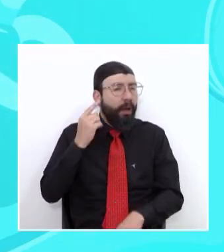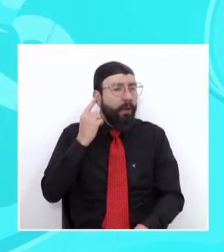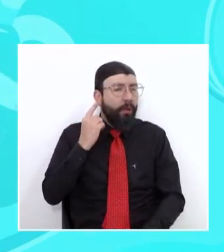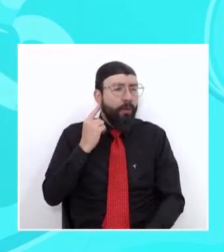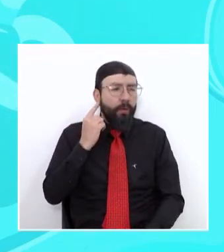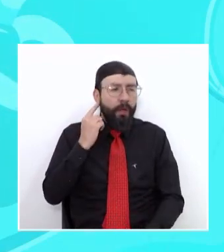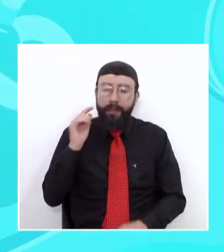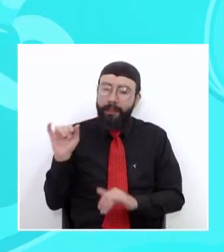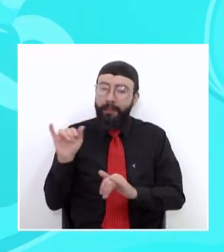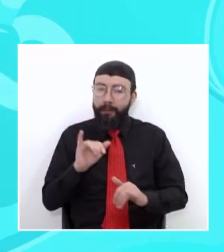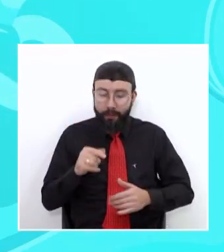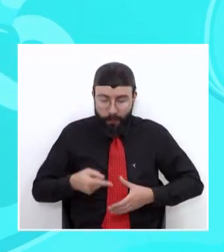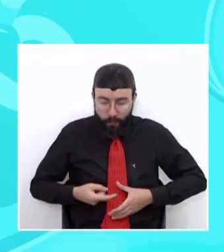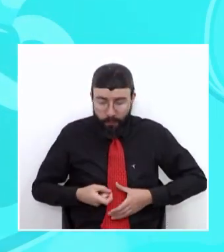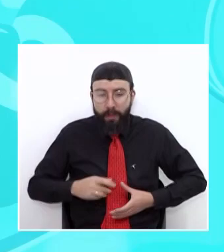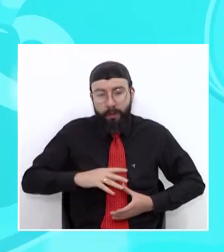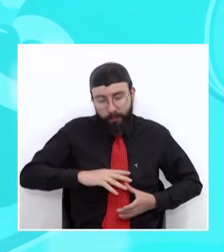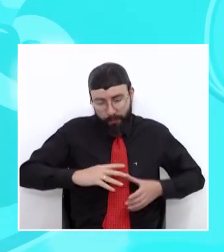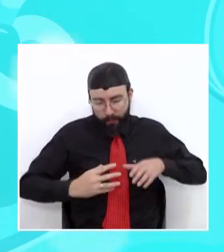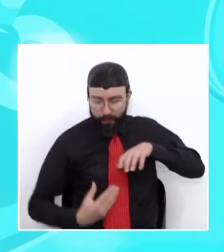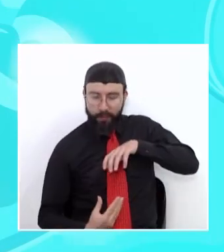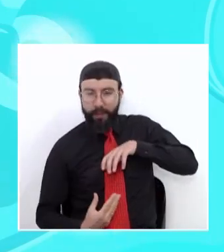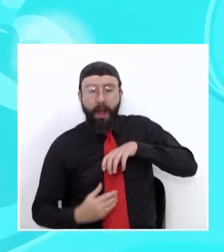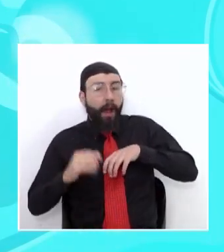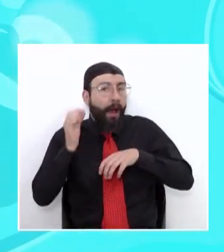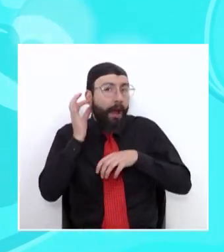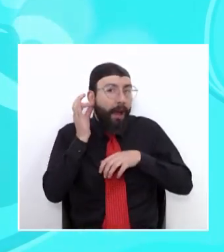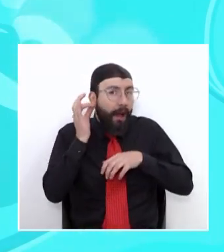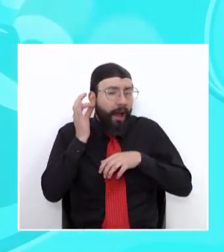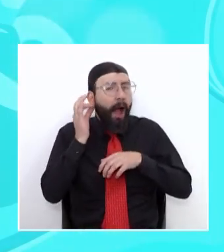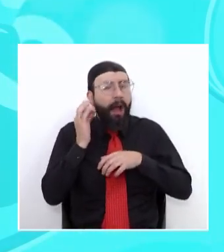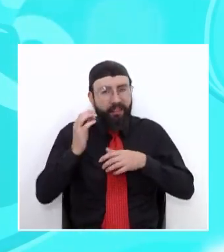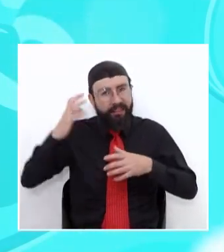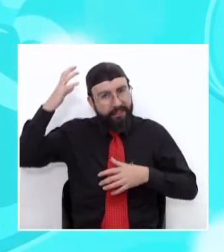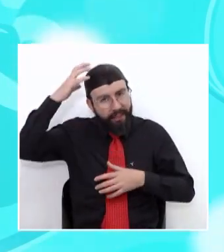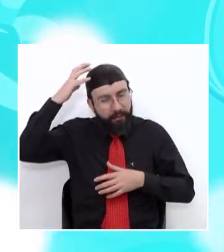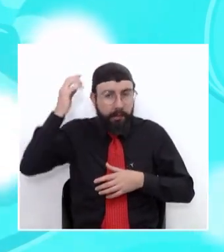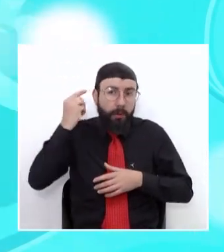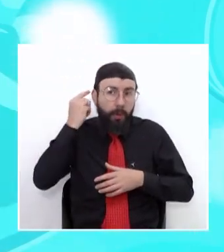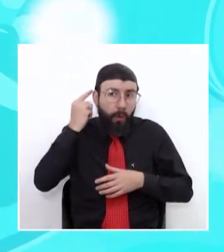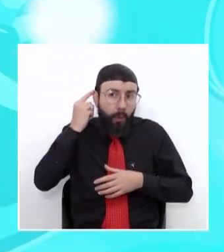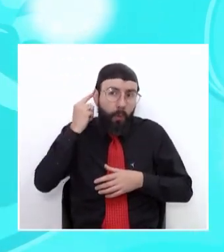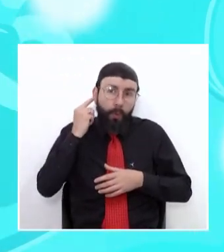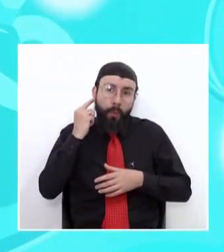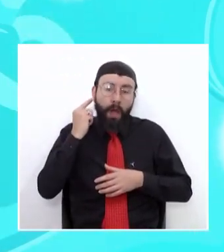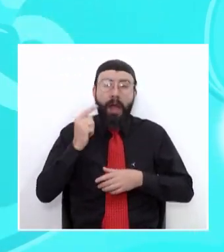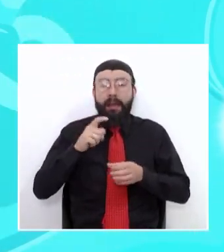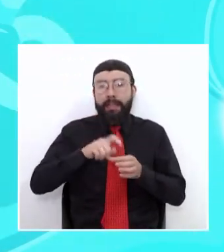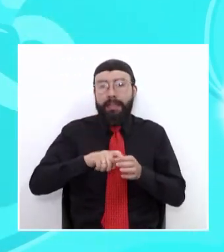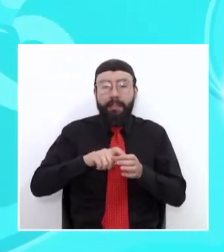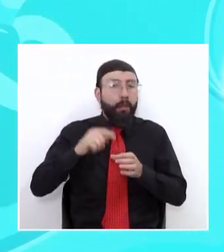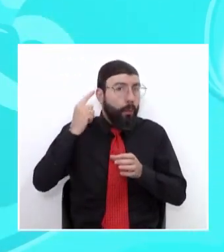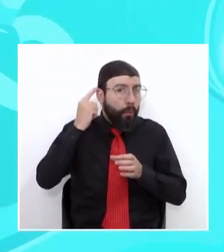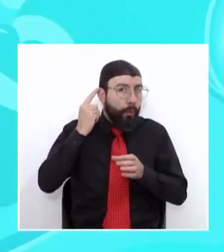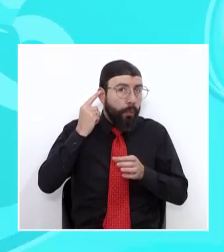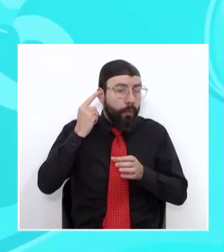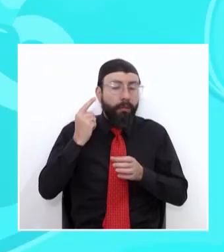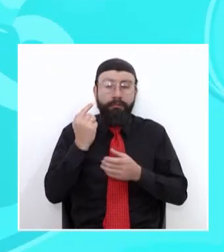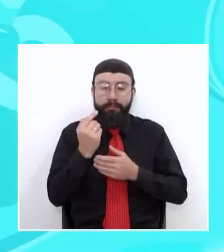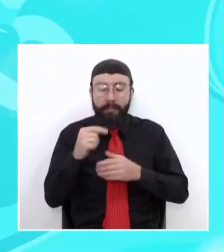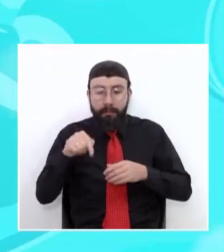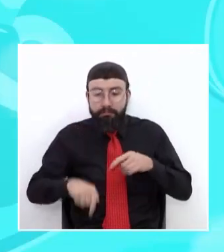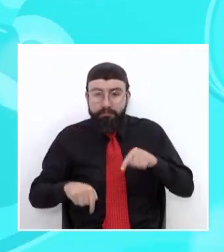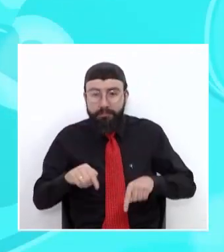es un feto invertido, es decir, que aquí está la cabecita, aquí estaría la columna, aquí estarían los miembros inferiores, y aquí la